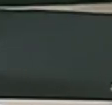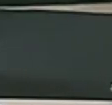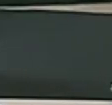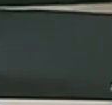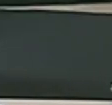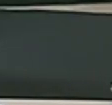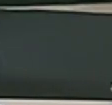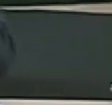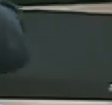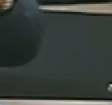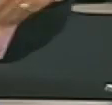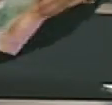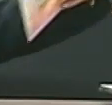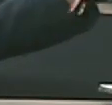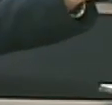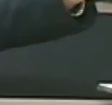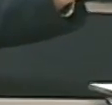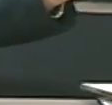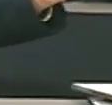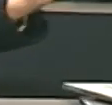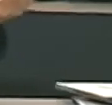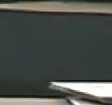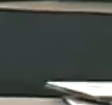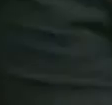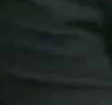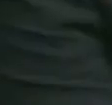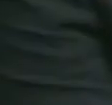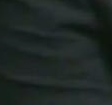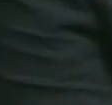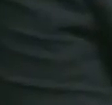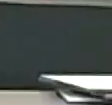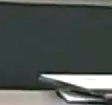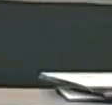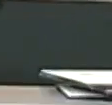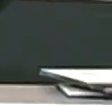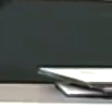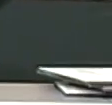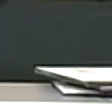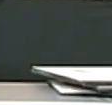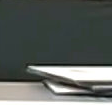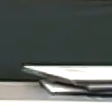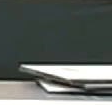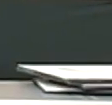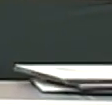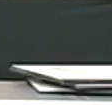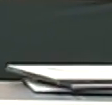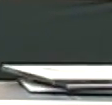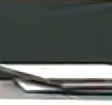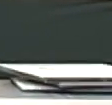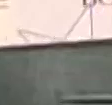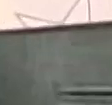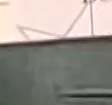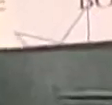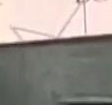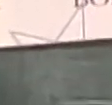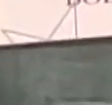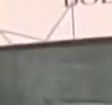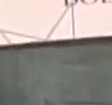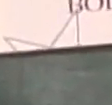¿Se parece, Silvia? ¿Mm? Y por detrás está el mono araña,